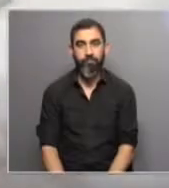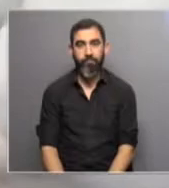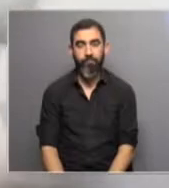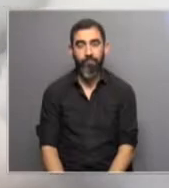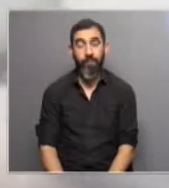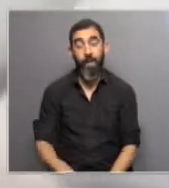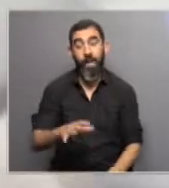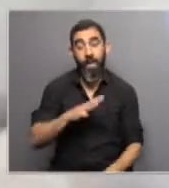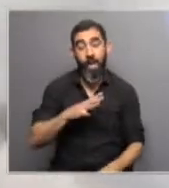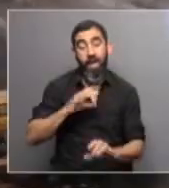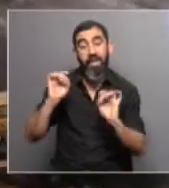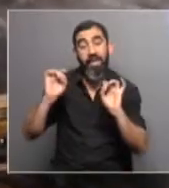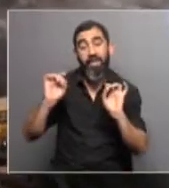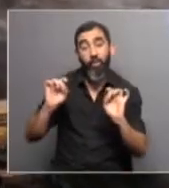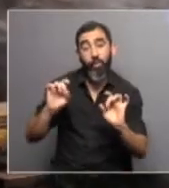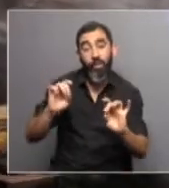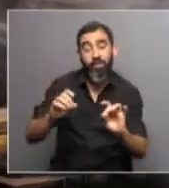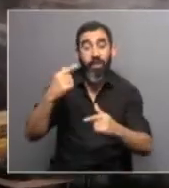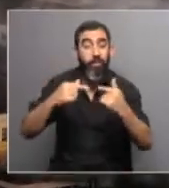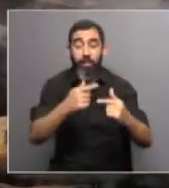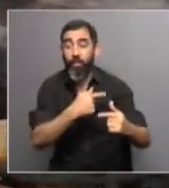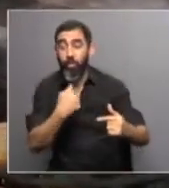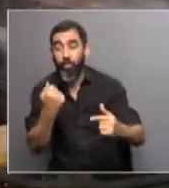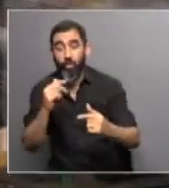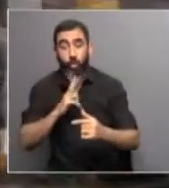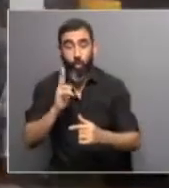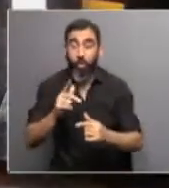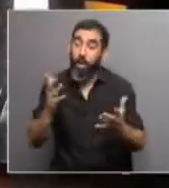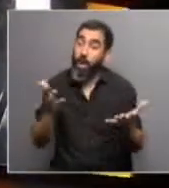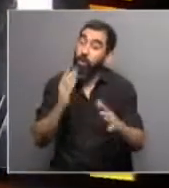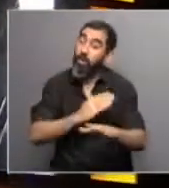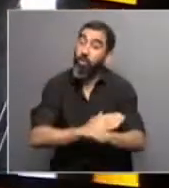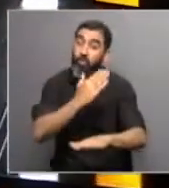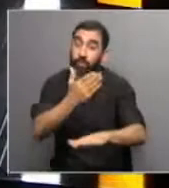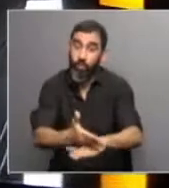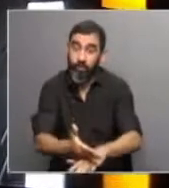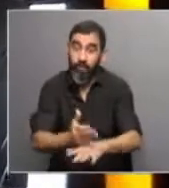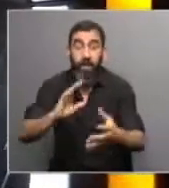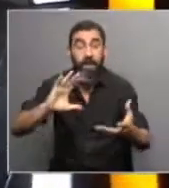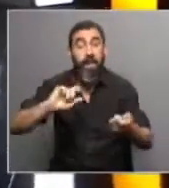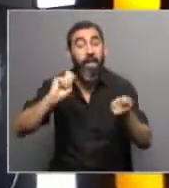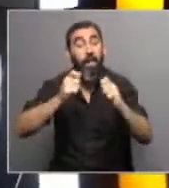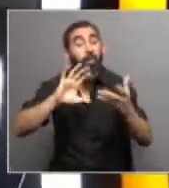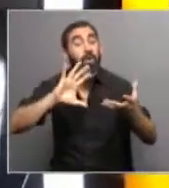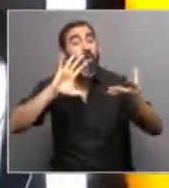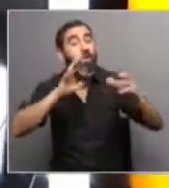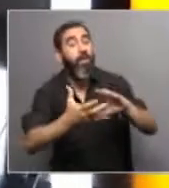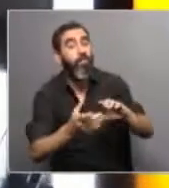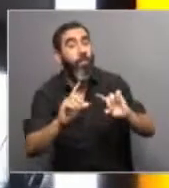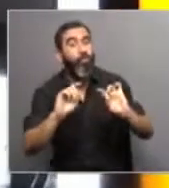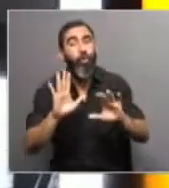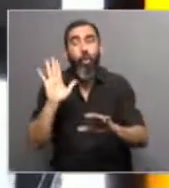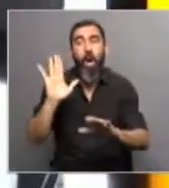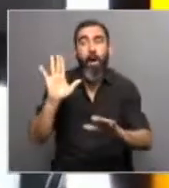Hemos dispuesto de la naturaleza a nuestro antojo y ahora hay que pagar el precio. El cambio climático deja de ser una